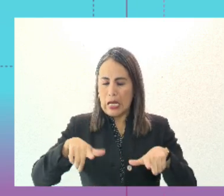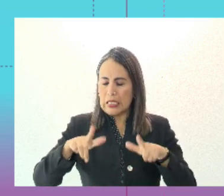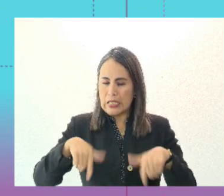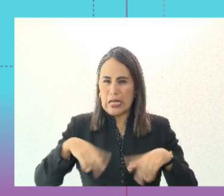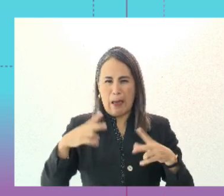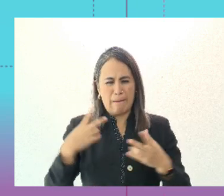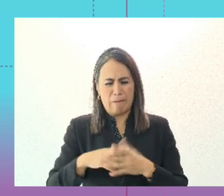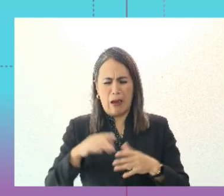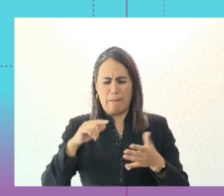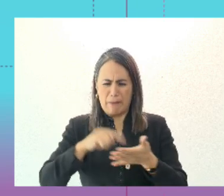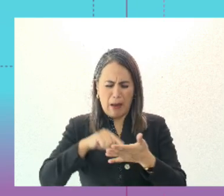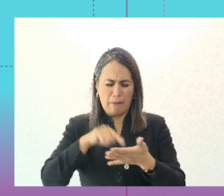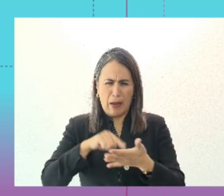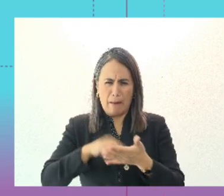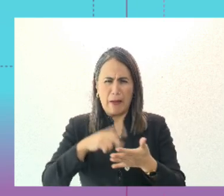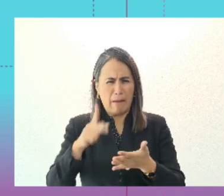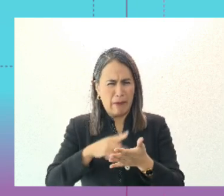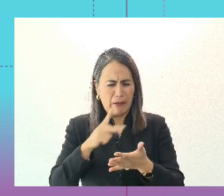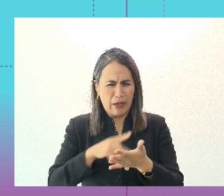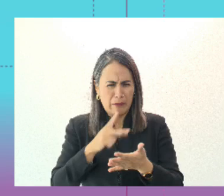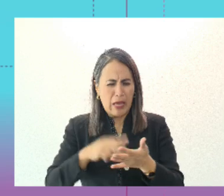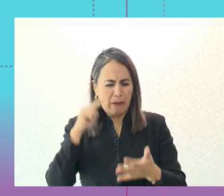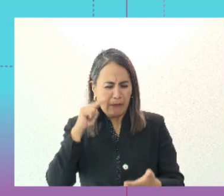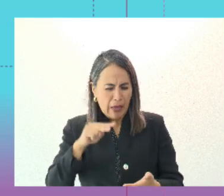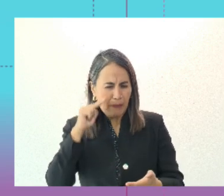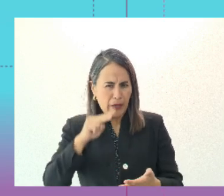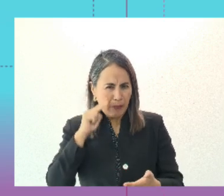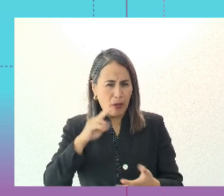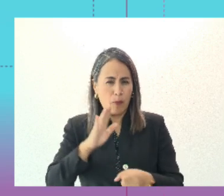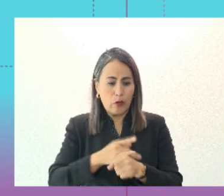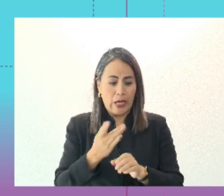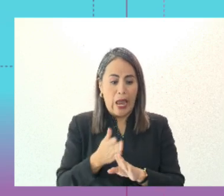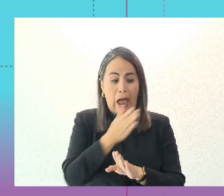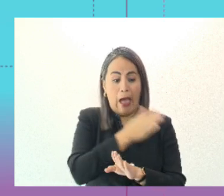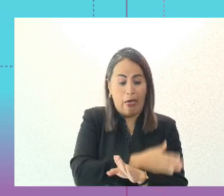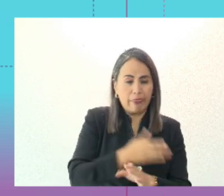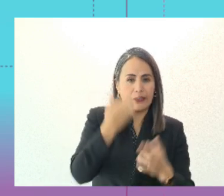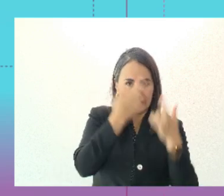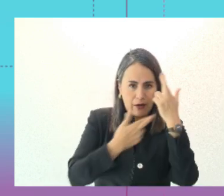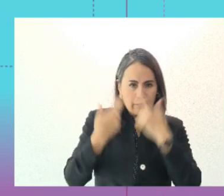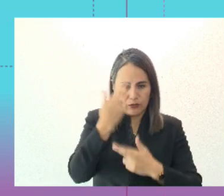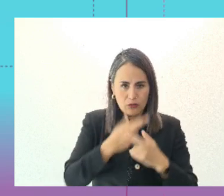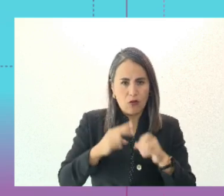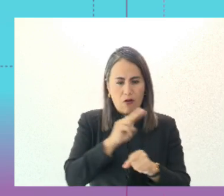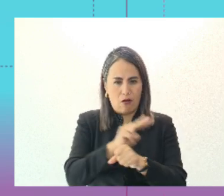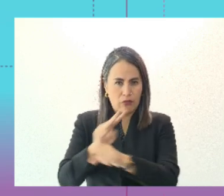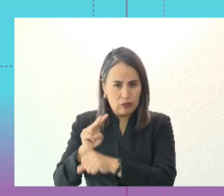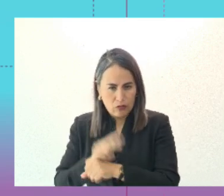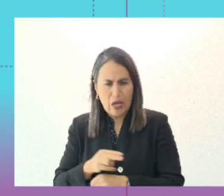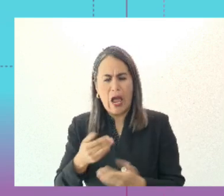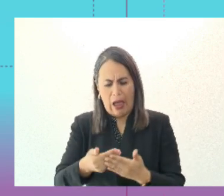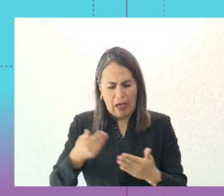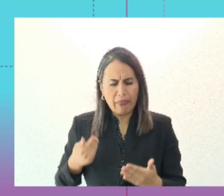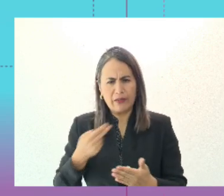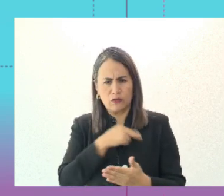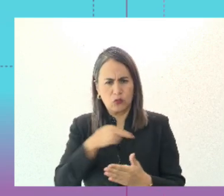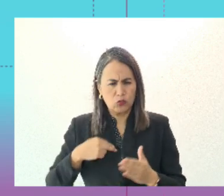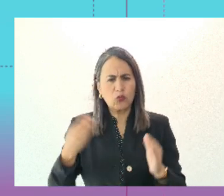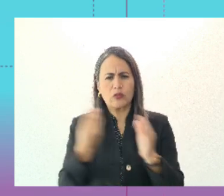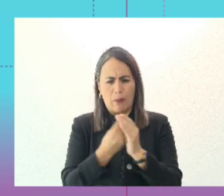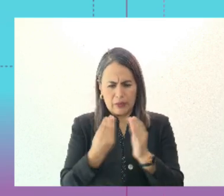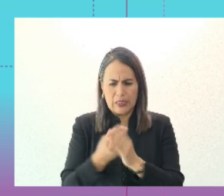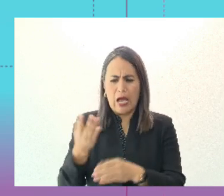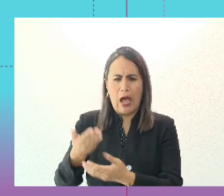Tenemos una cantidad de información extraordinaria a partir de la auditoría, tengo que decirlo. Nosotros teníamos capacitación, sí, invitábamos a las